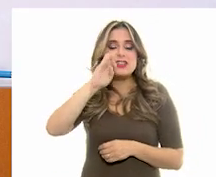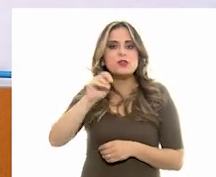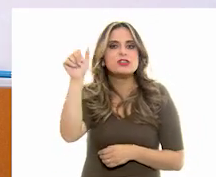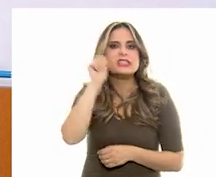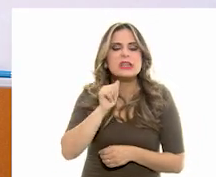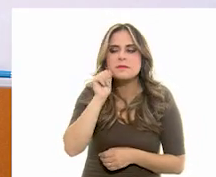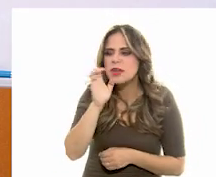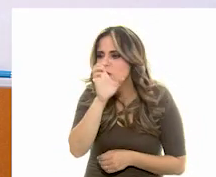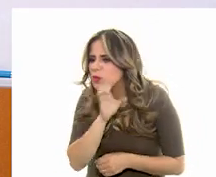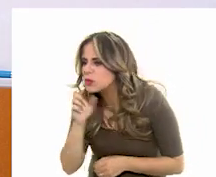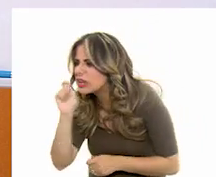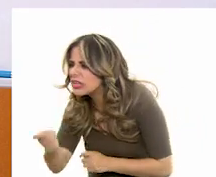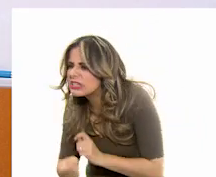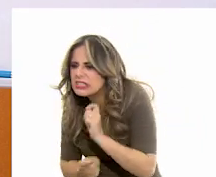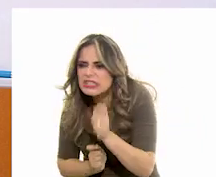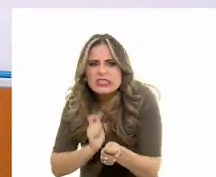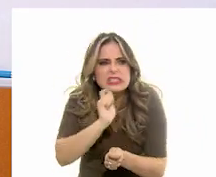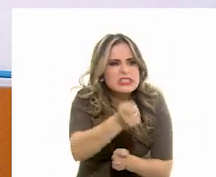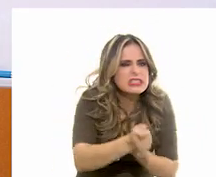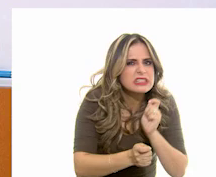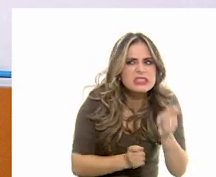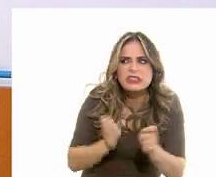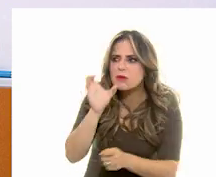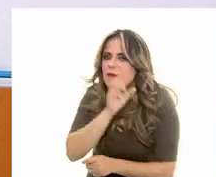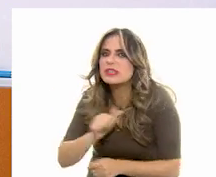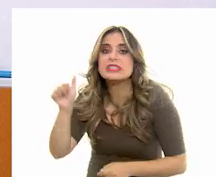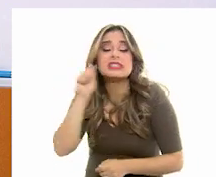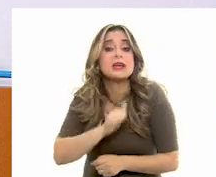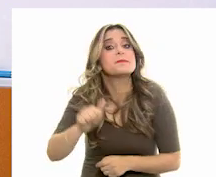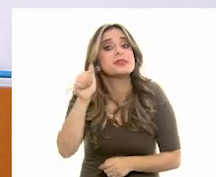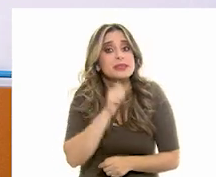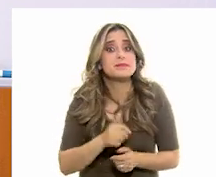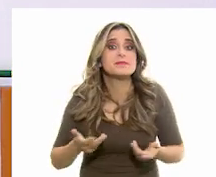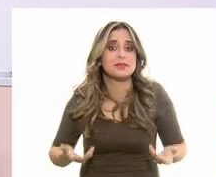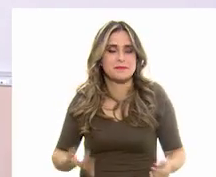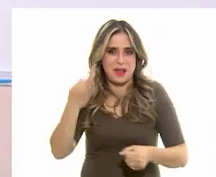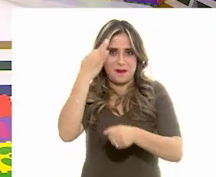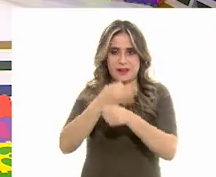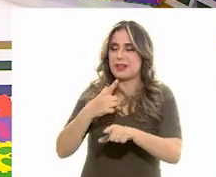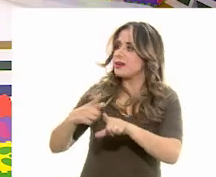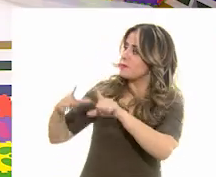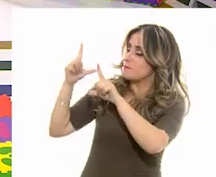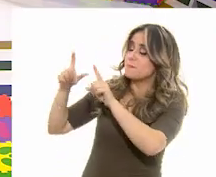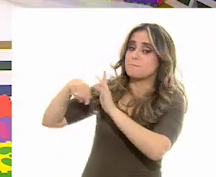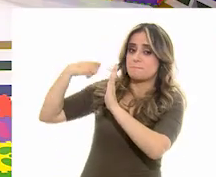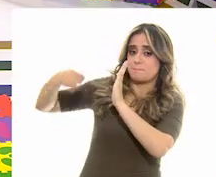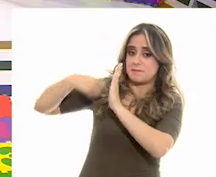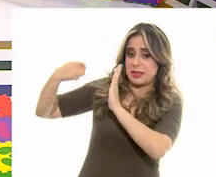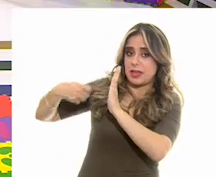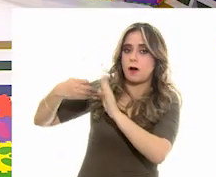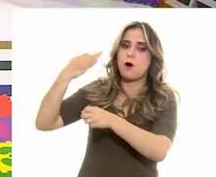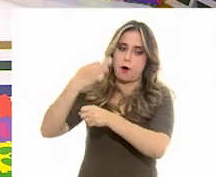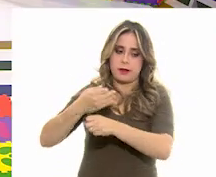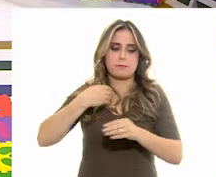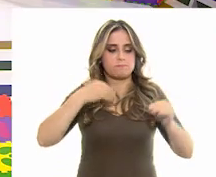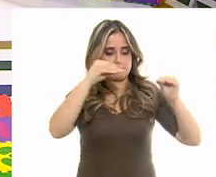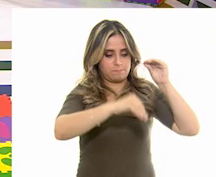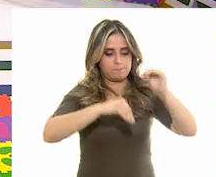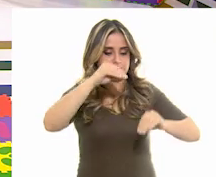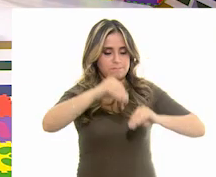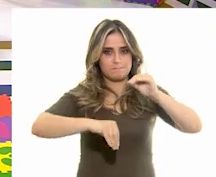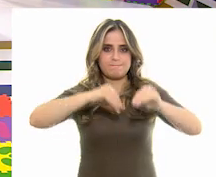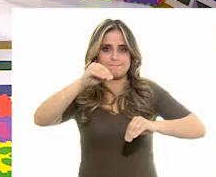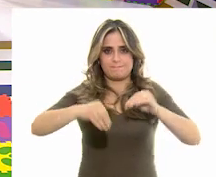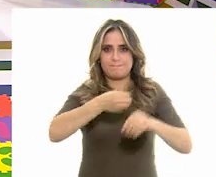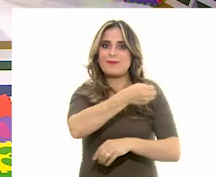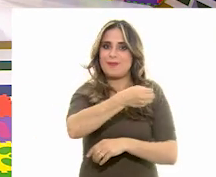Entonces, mientras vemos este video, nosotros vamos a ir acomodando todos los trabajos. ¿Te parece?